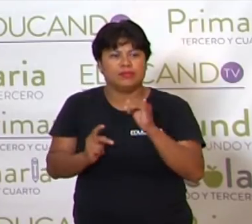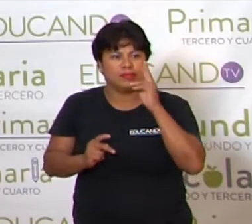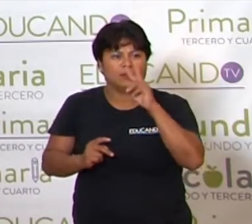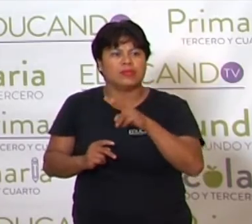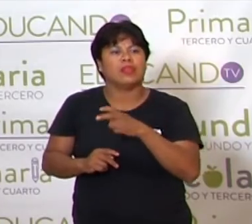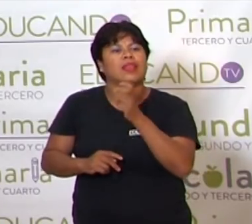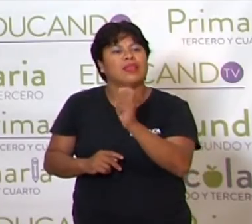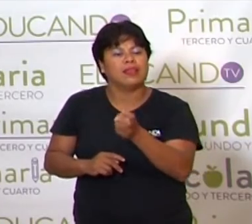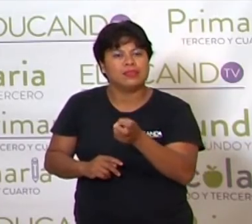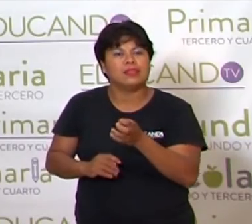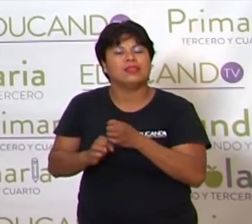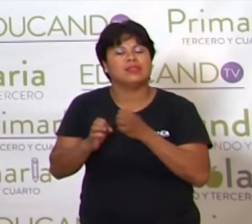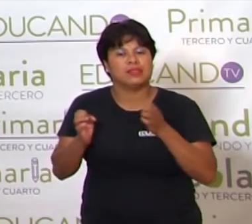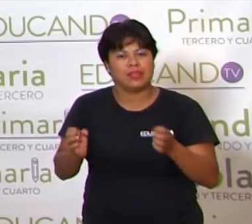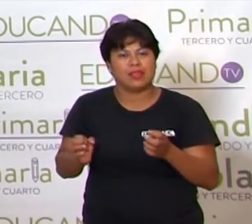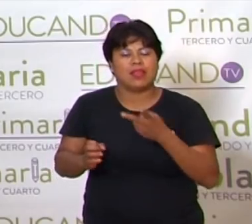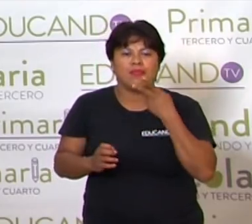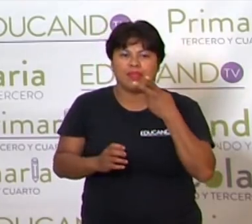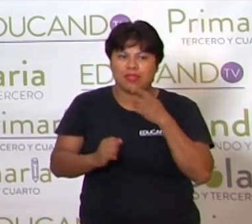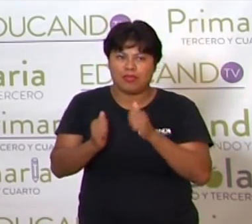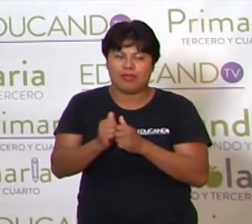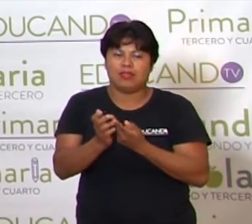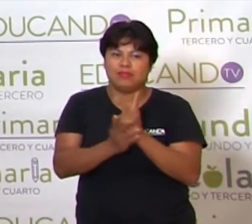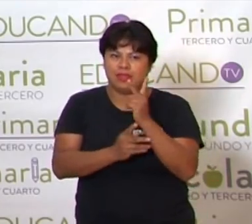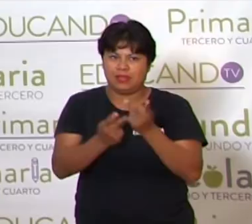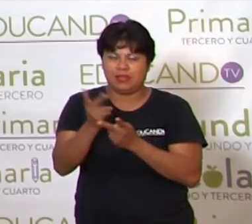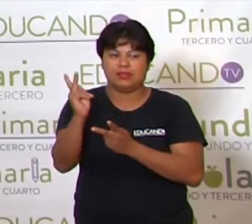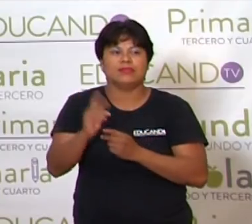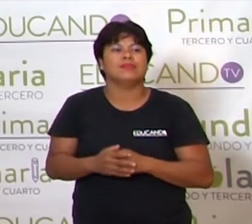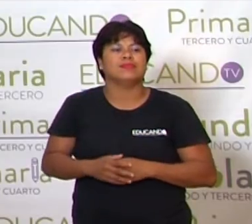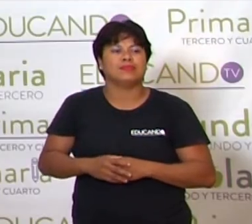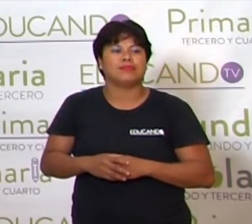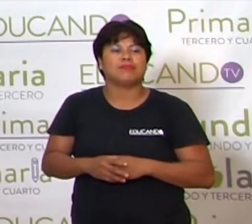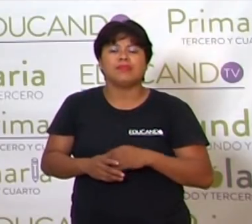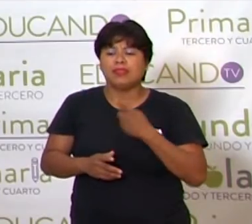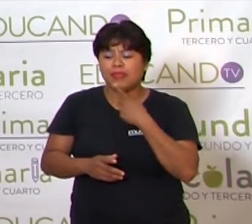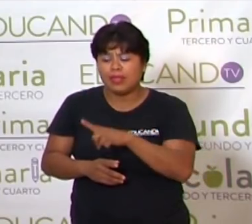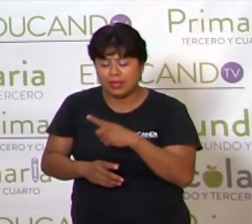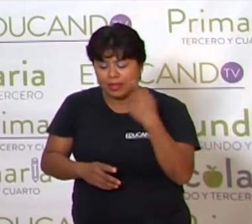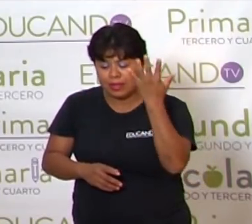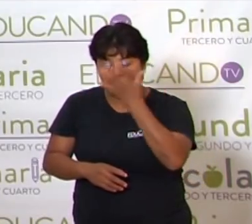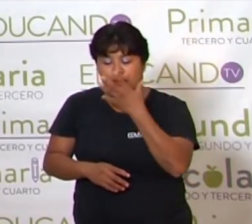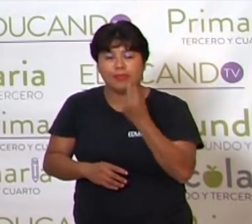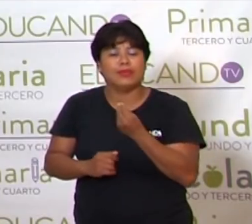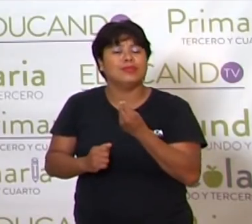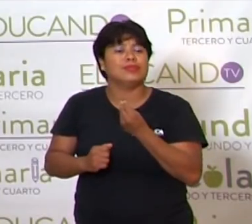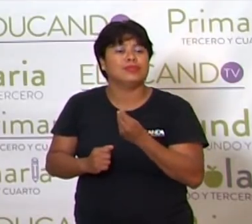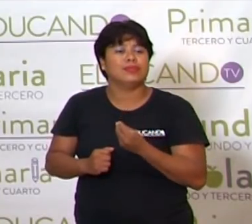Pues le está hablando con las plantas. Y va a decir, qué hermoso